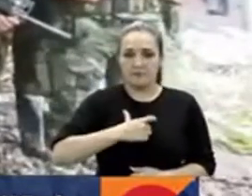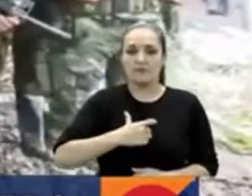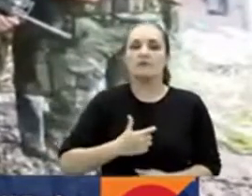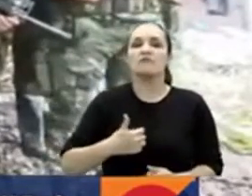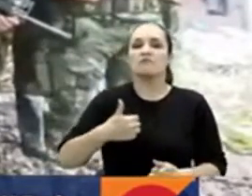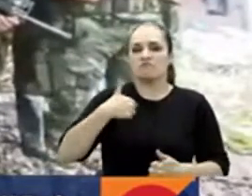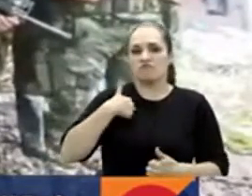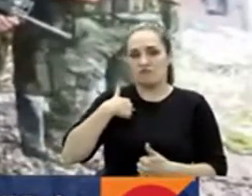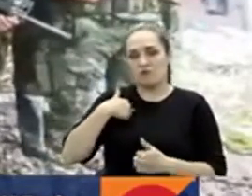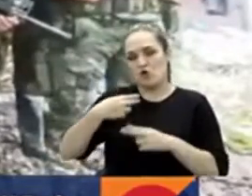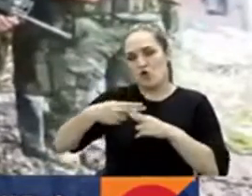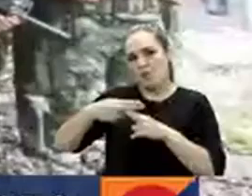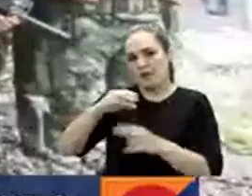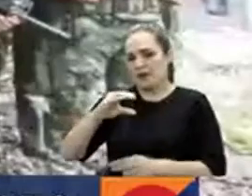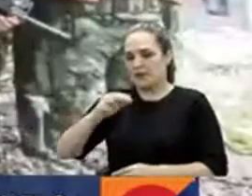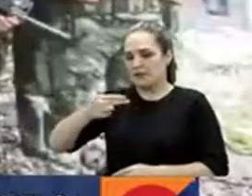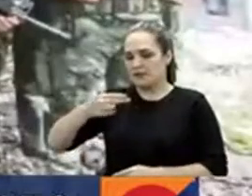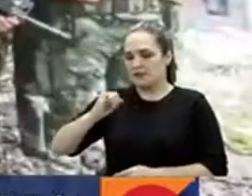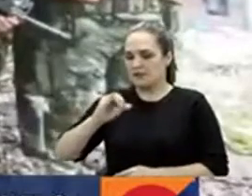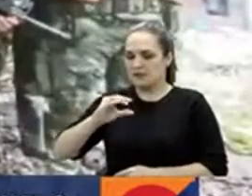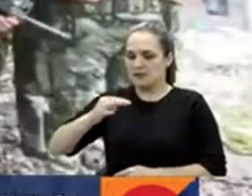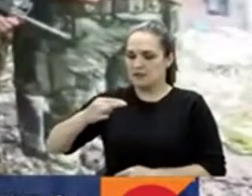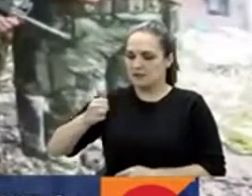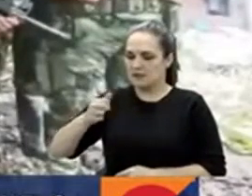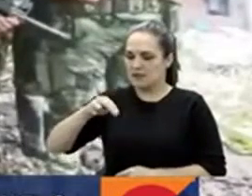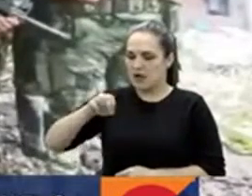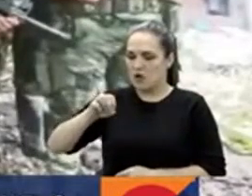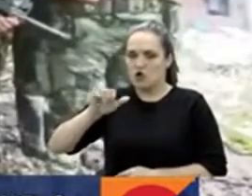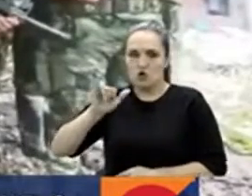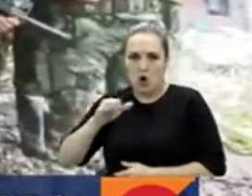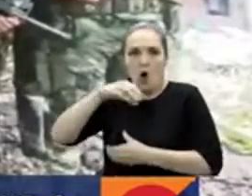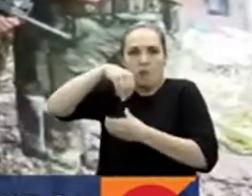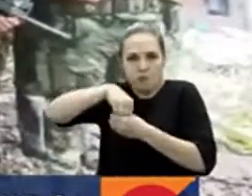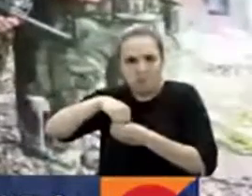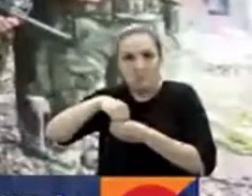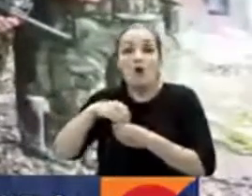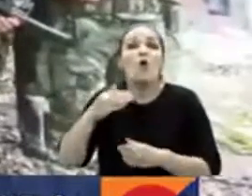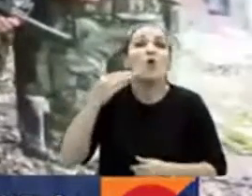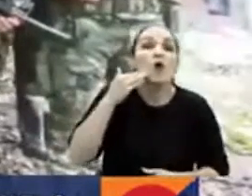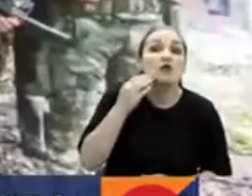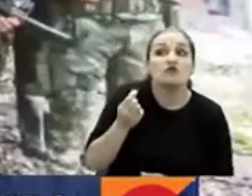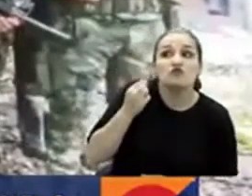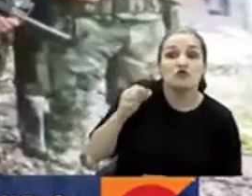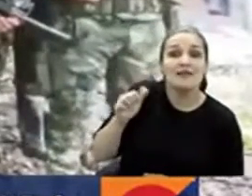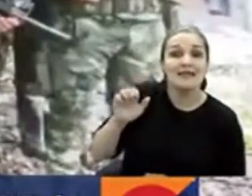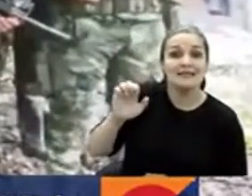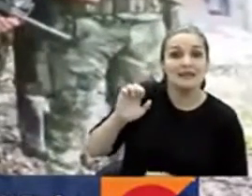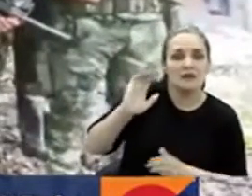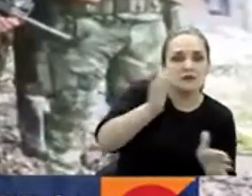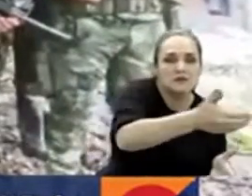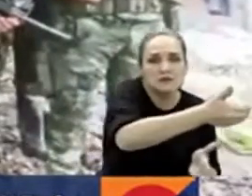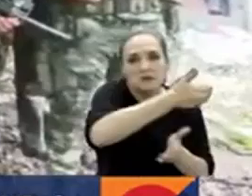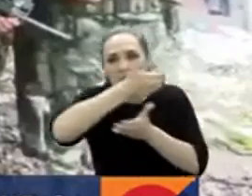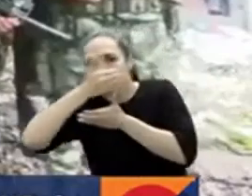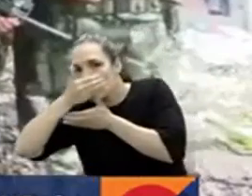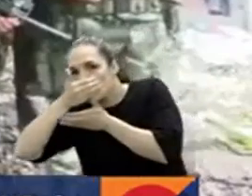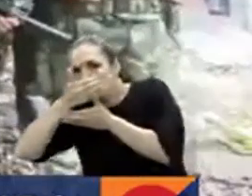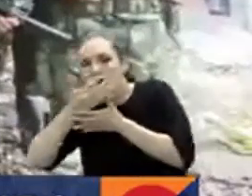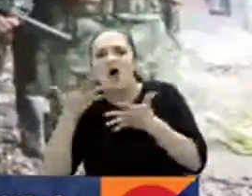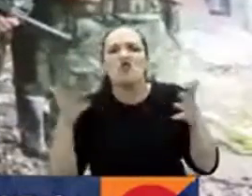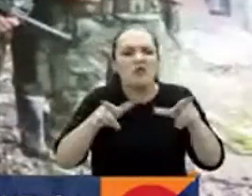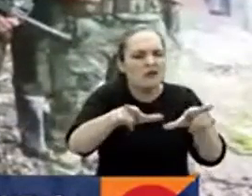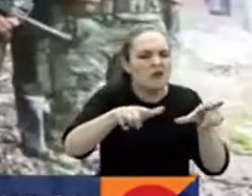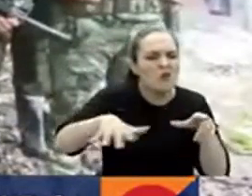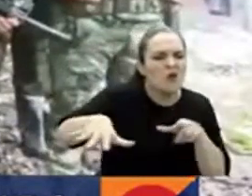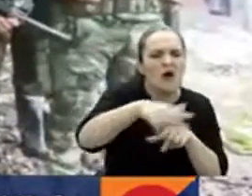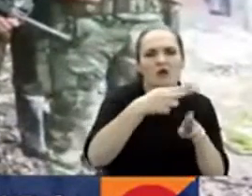El sargento Chichanoy fue secuestrado por integrantes de la estructura Carlos Patiño el miércoles 10 de enero en el sector conocido como El Hoyo, mientras se